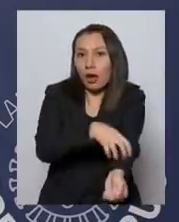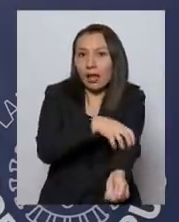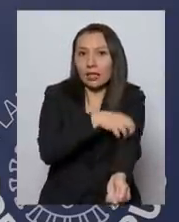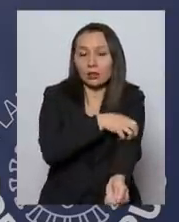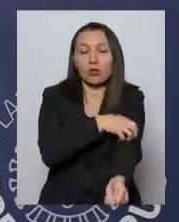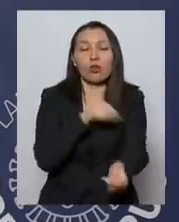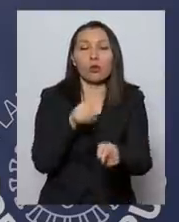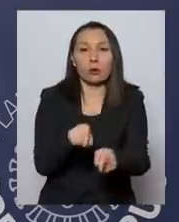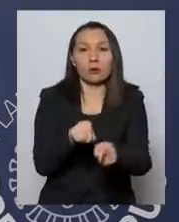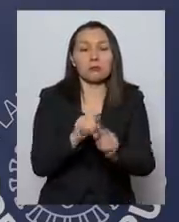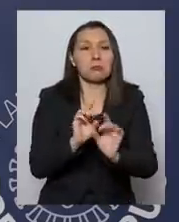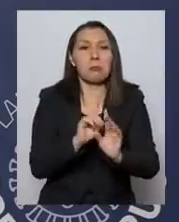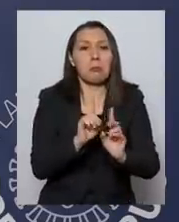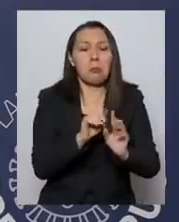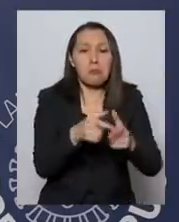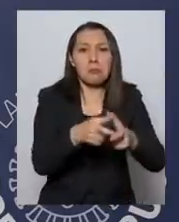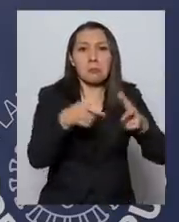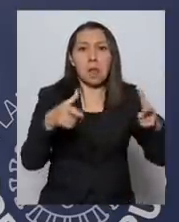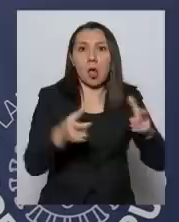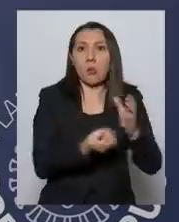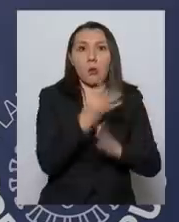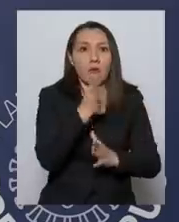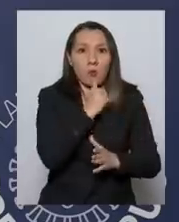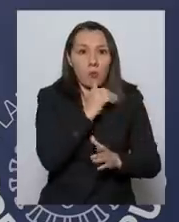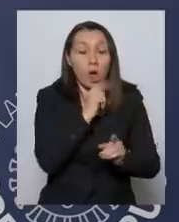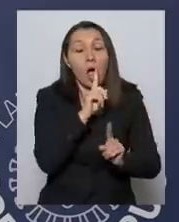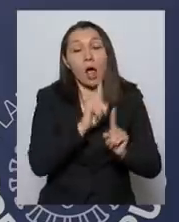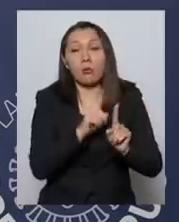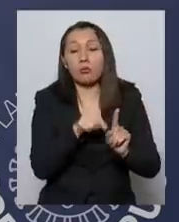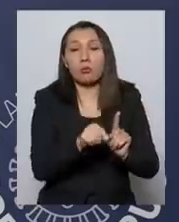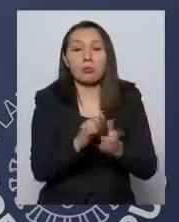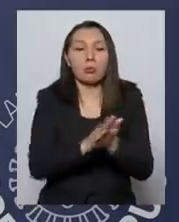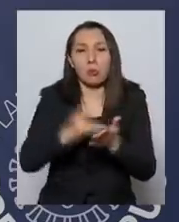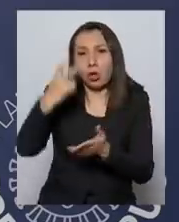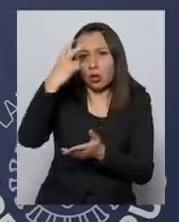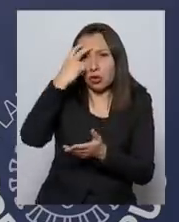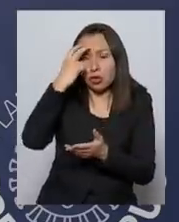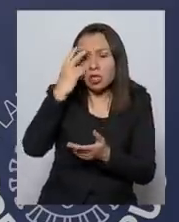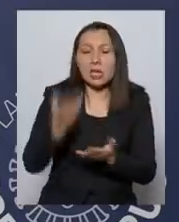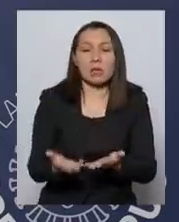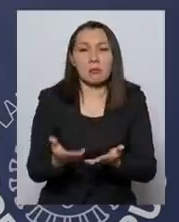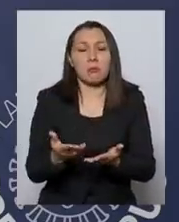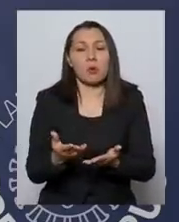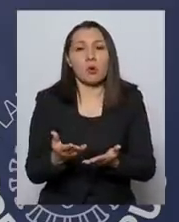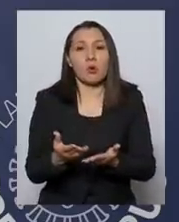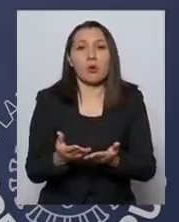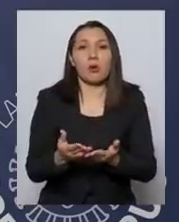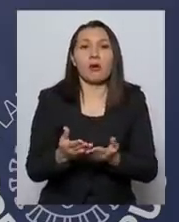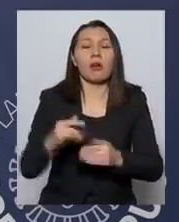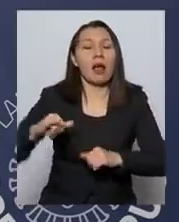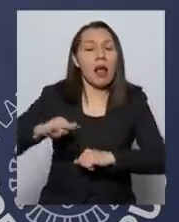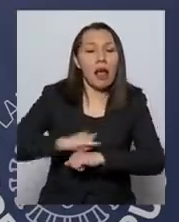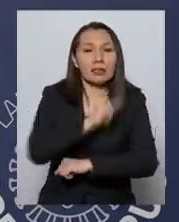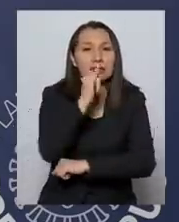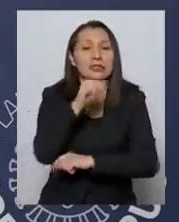que simplemente no tienen casos nuevos, como Coquimbo, ¿no es cierto?,